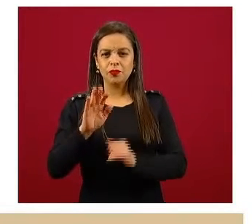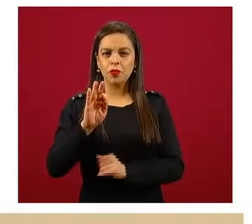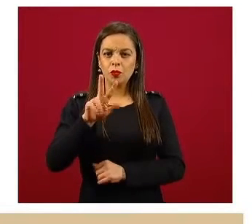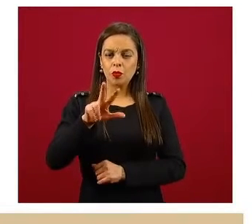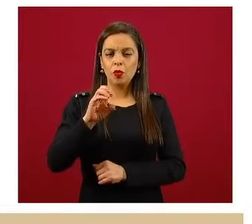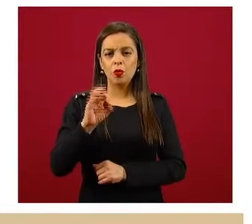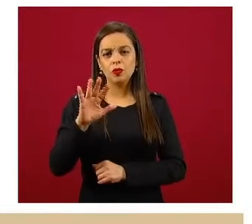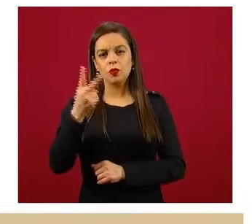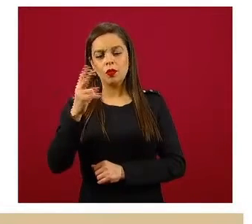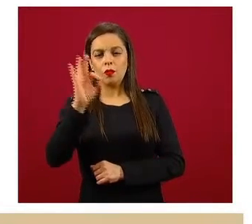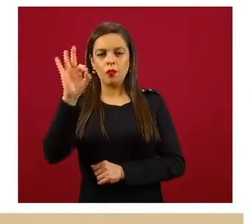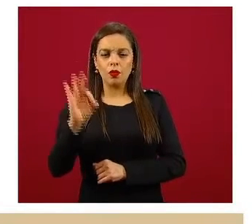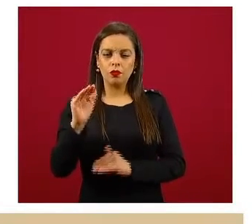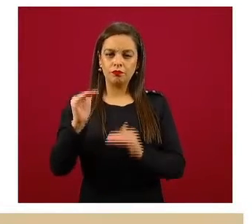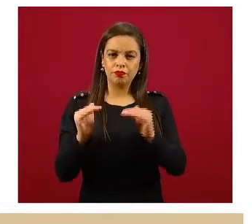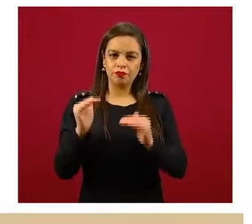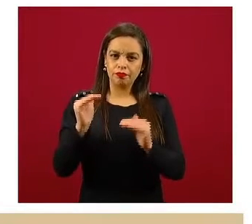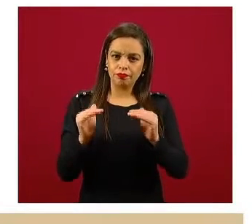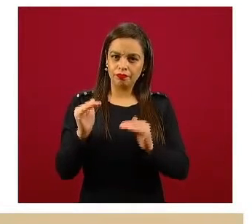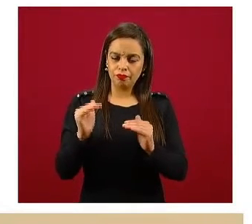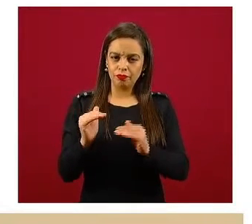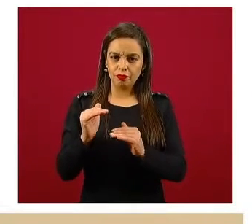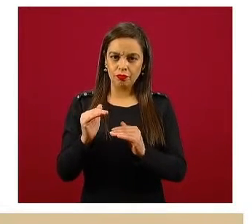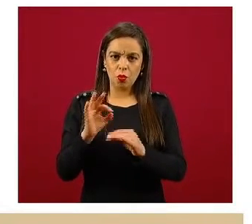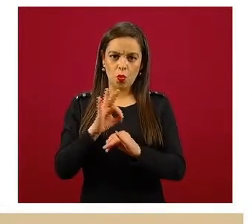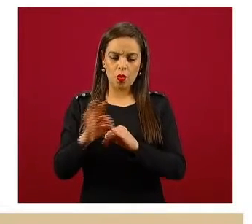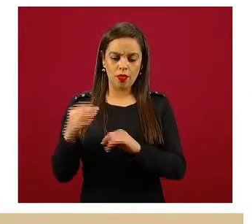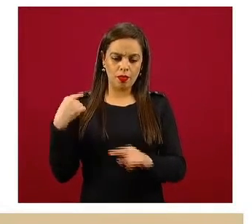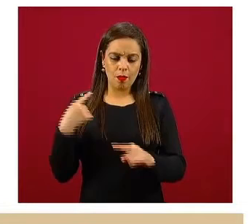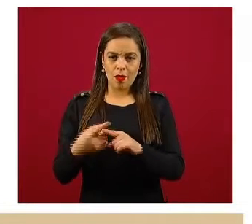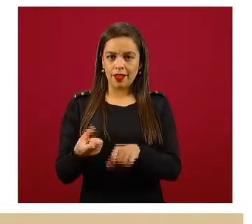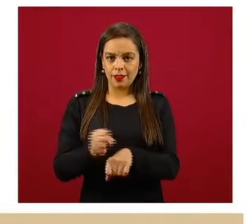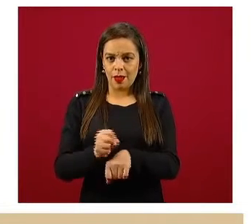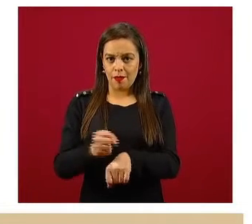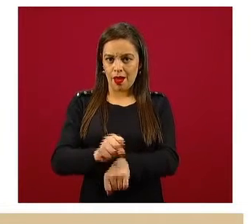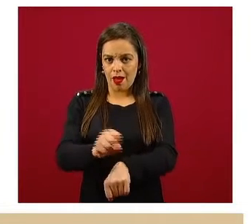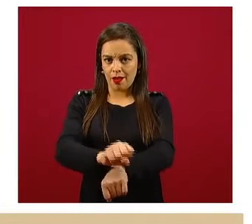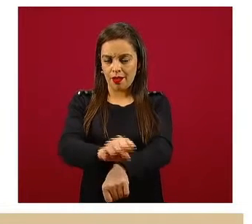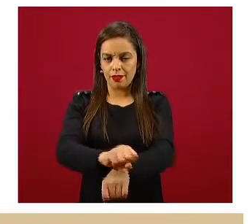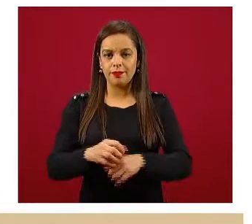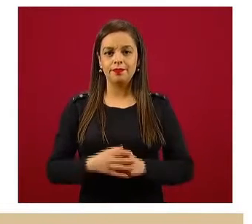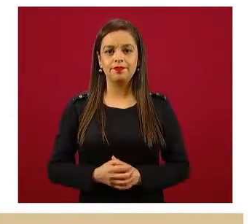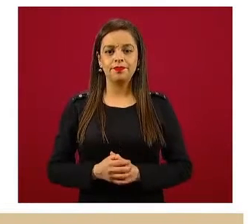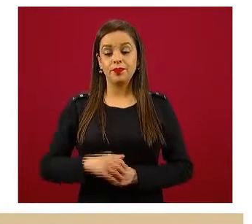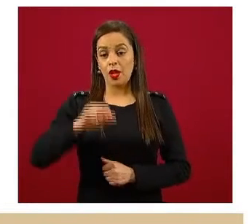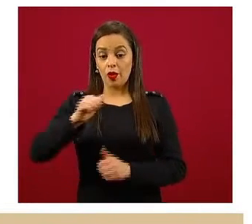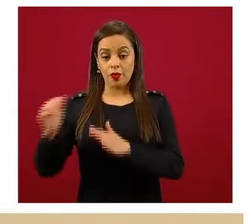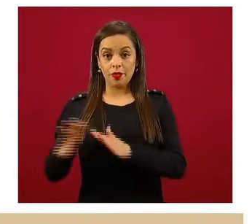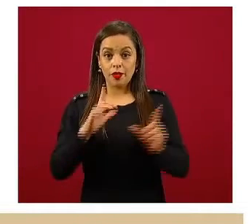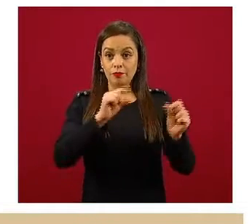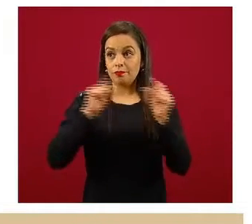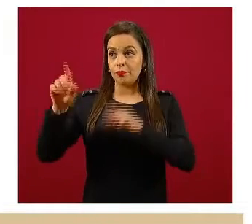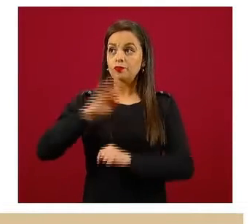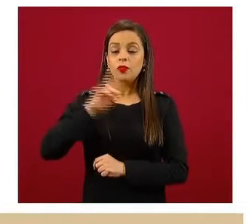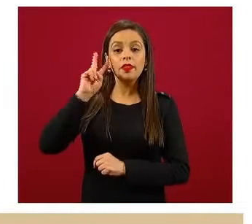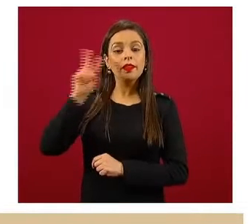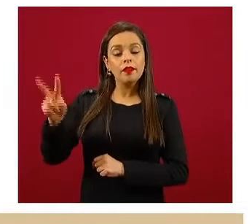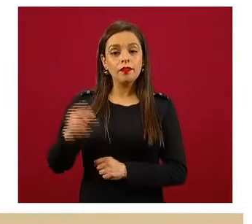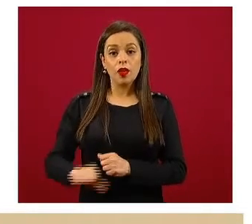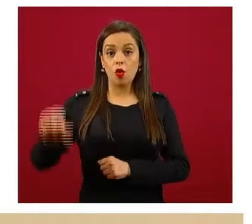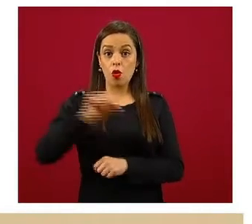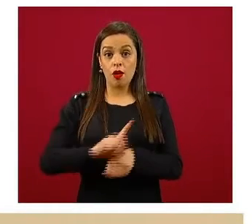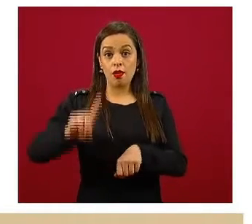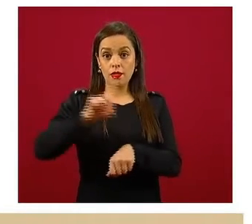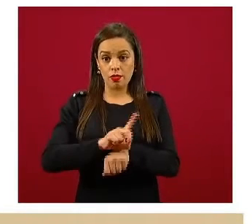y un 52% casi ya en las últimas semanas, ¿verdad? Si vemos la siguiente diapositiva, actualizamos para el día de hoy